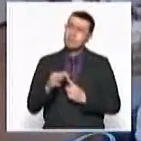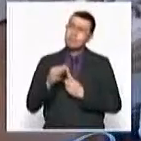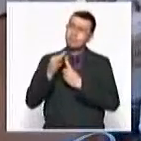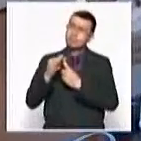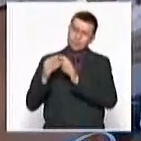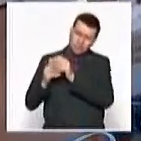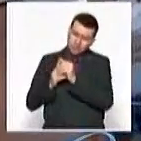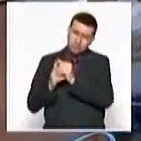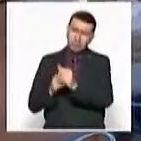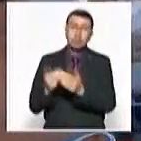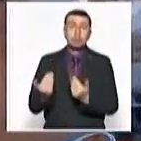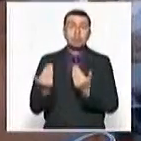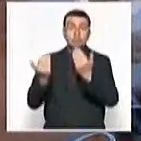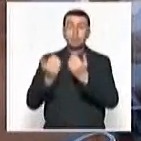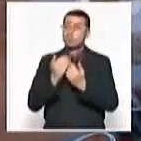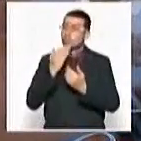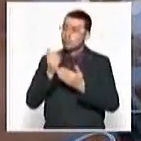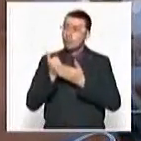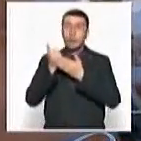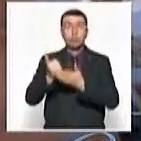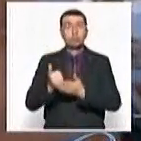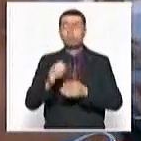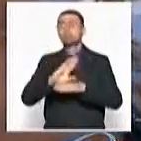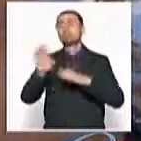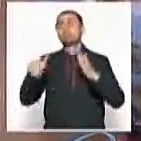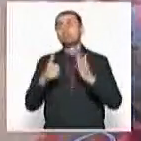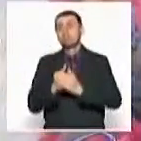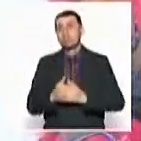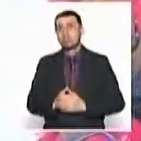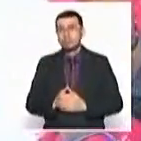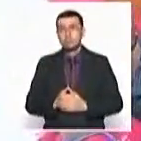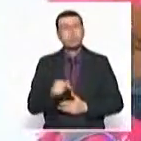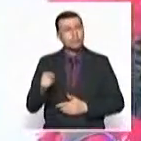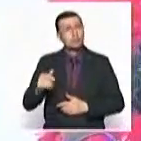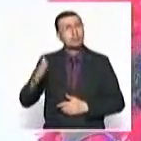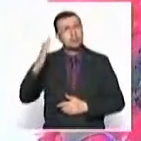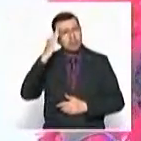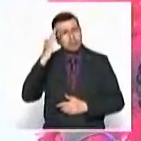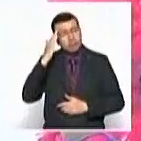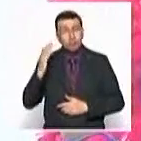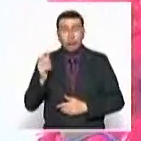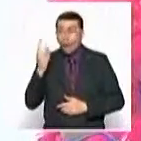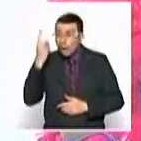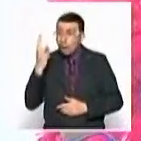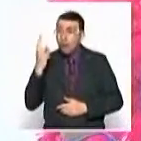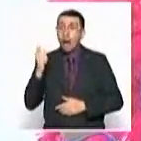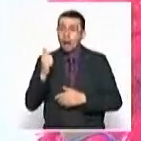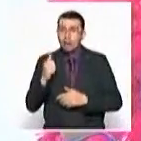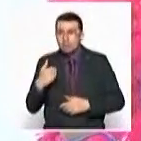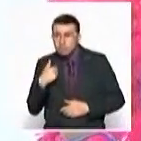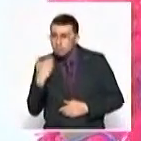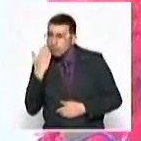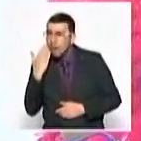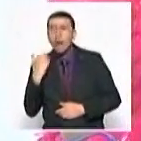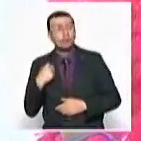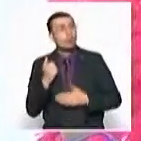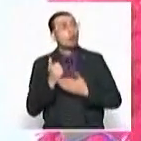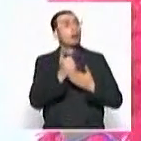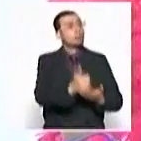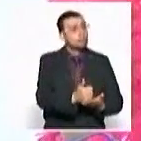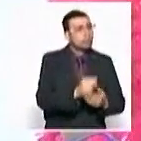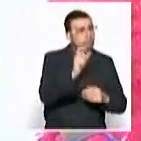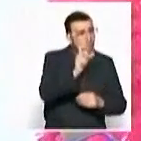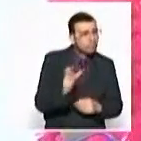sirve como primeros auxilios para todos y para saber que podemos sufrir de algo que la otra persona está sufriendo y cómo